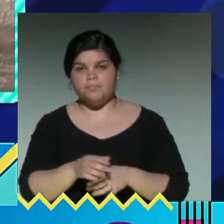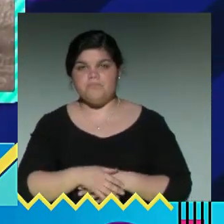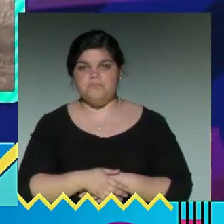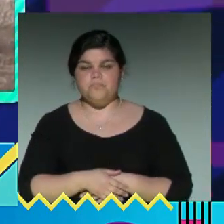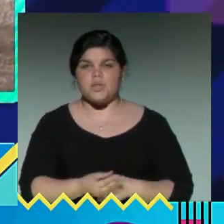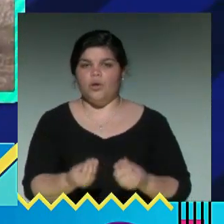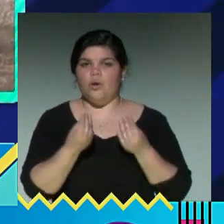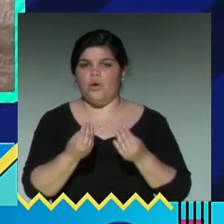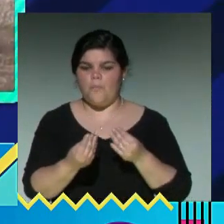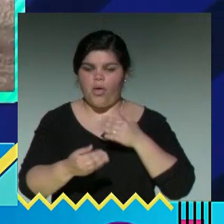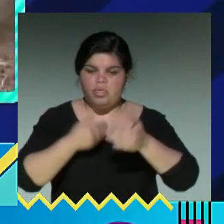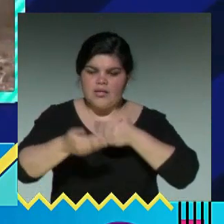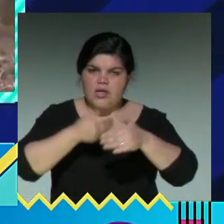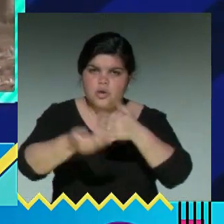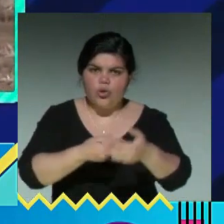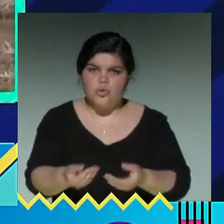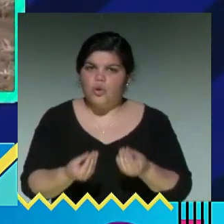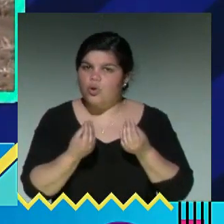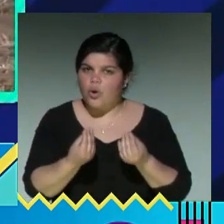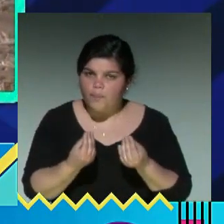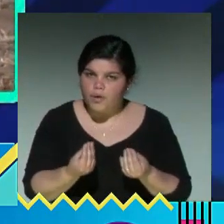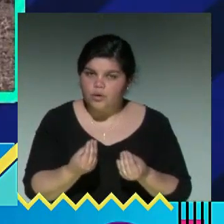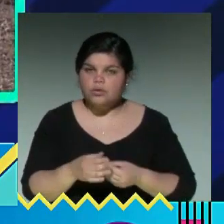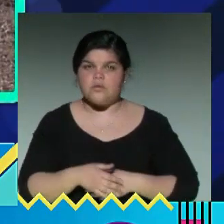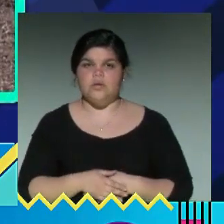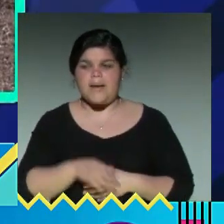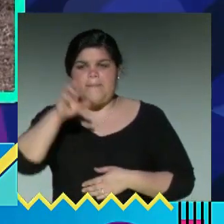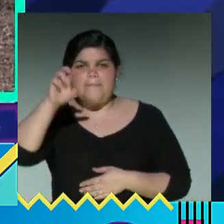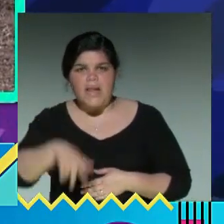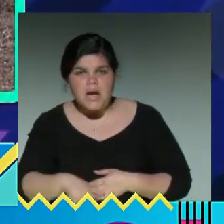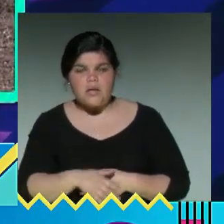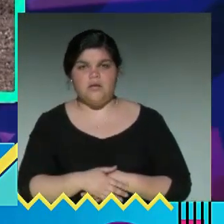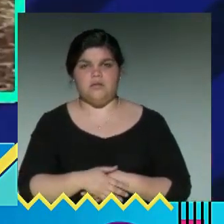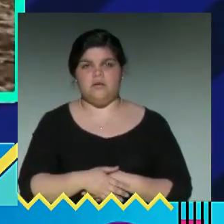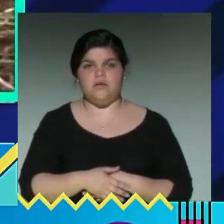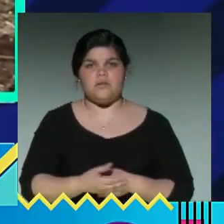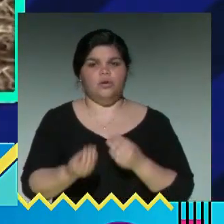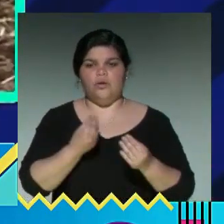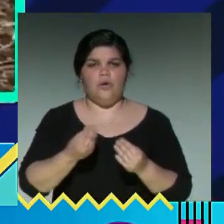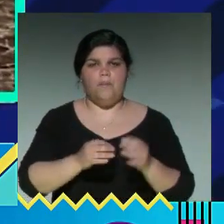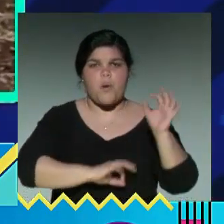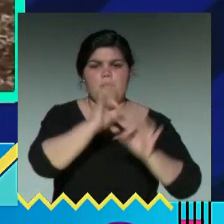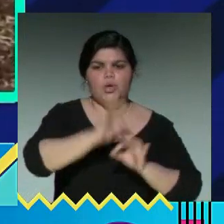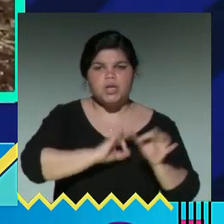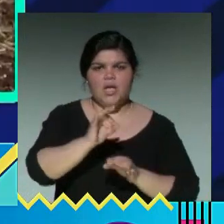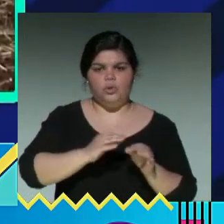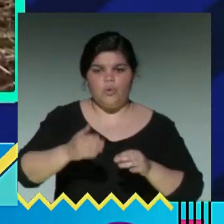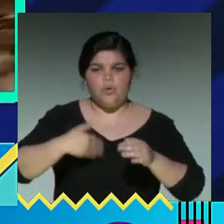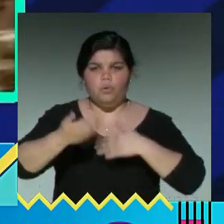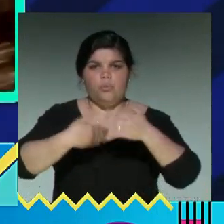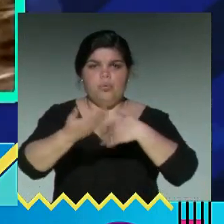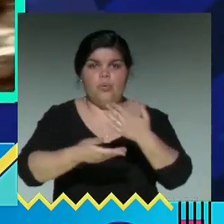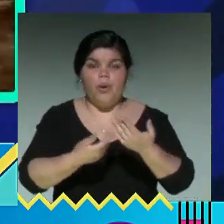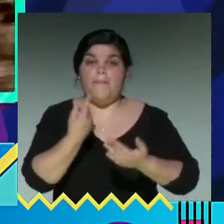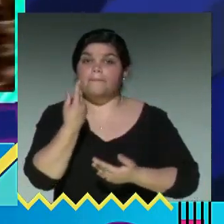desarrollando estas políticas de estos programas y los proyectos en el diálogo